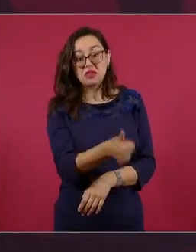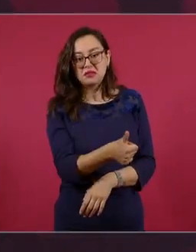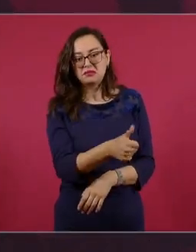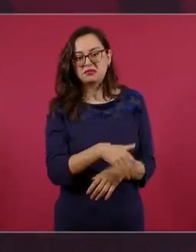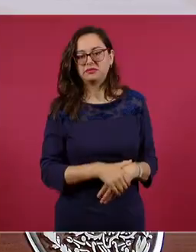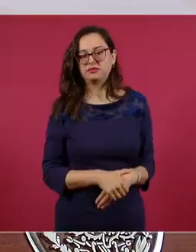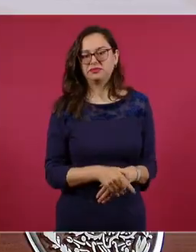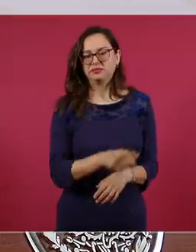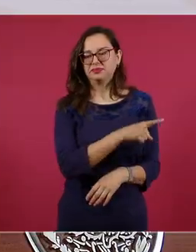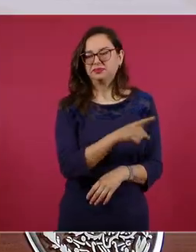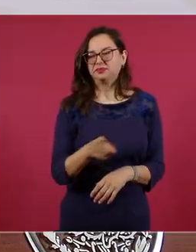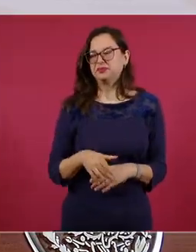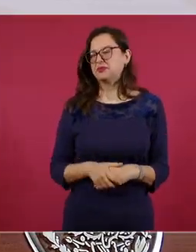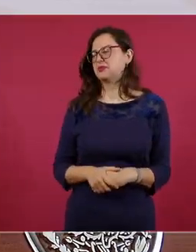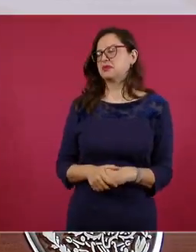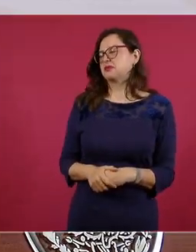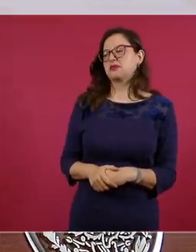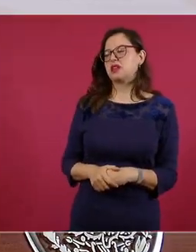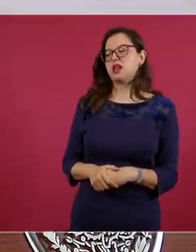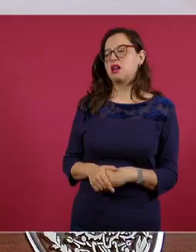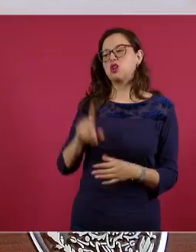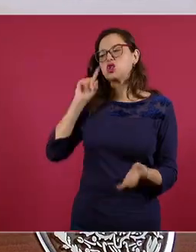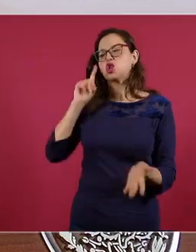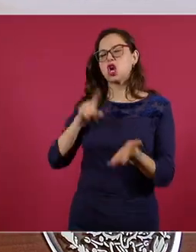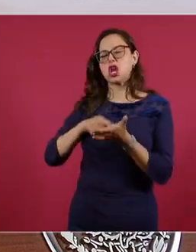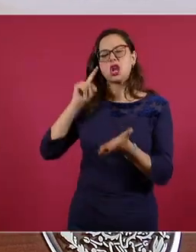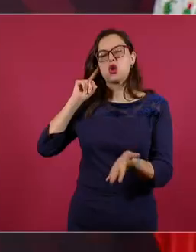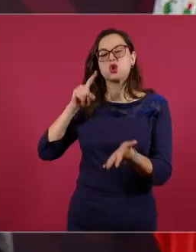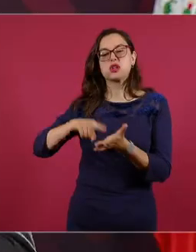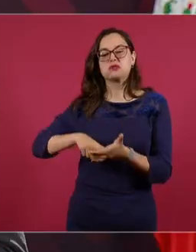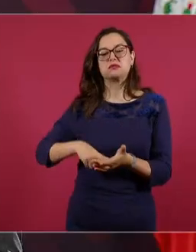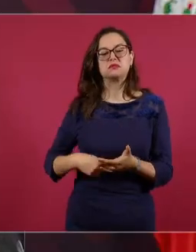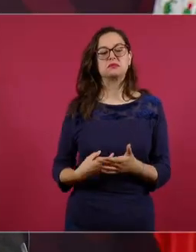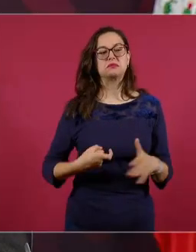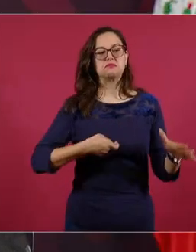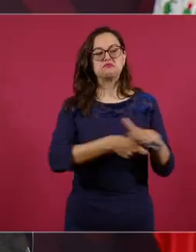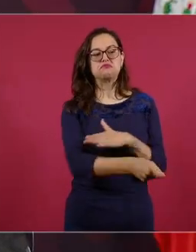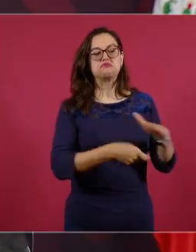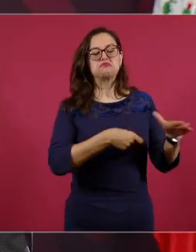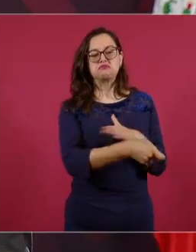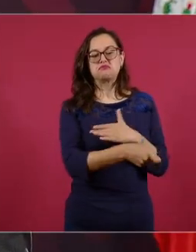Y seguramente aportaron dinero para la guerra sucia,